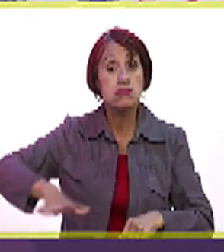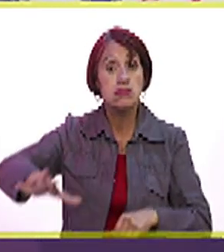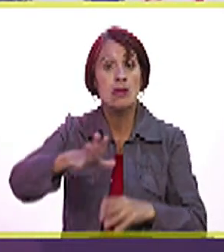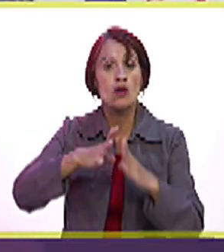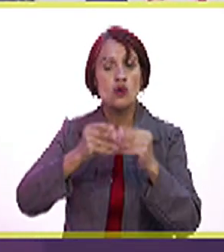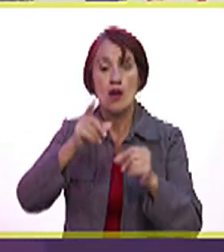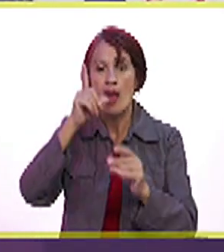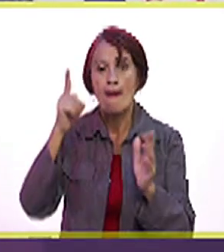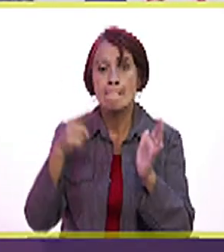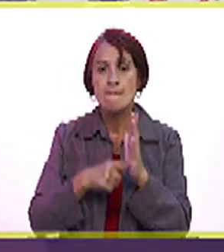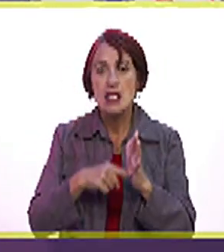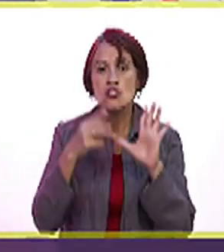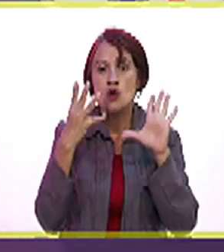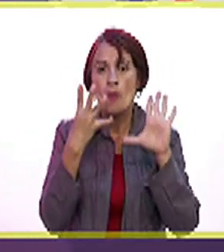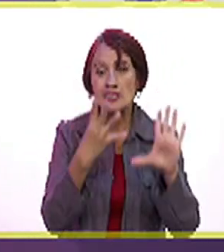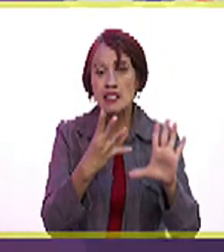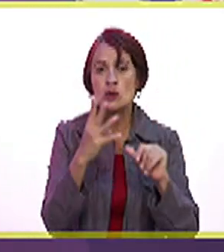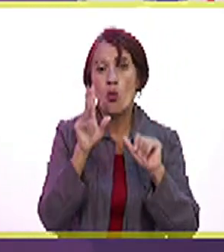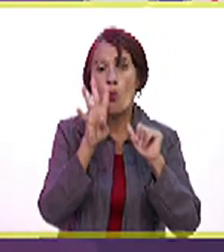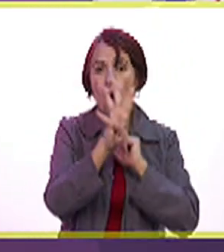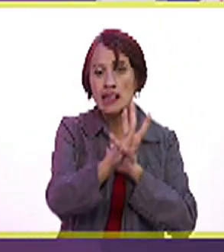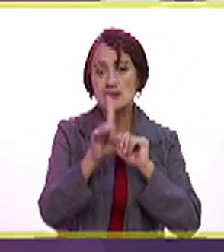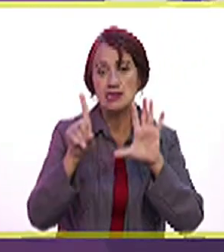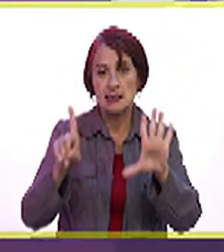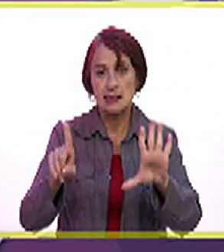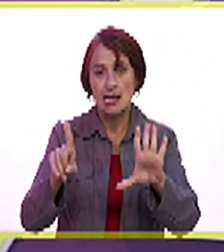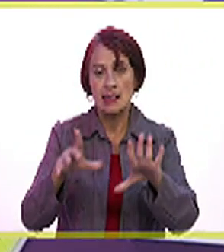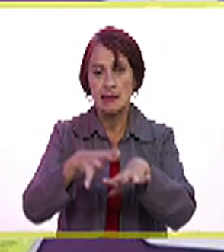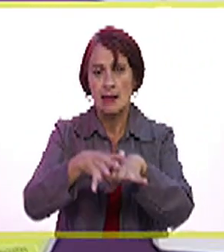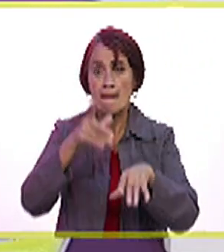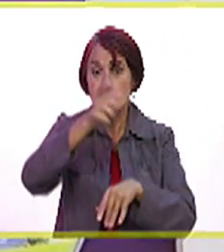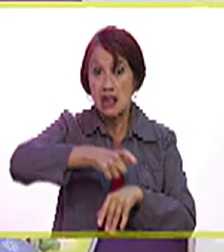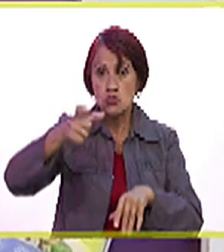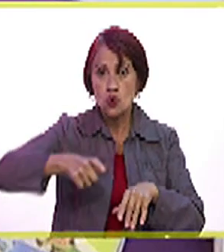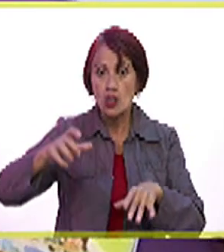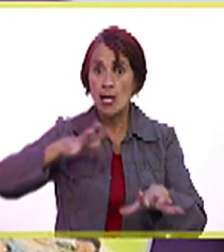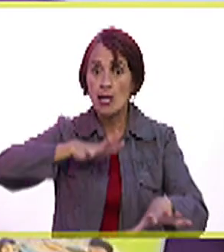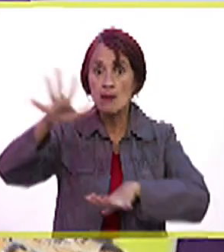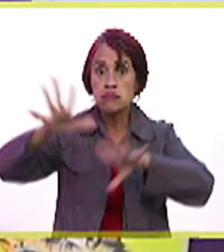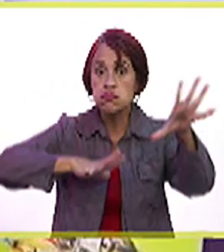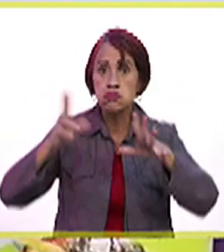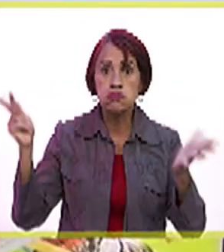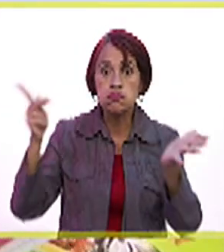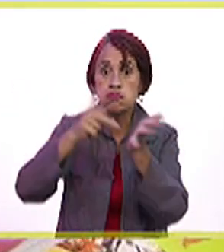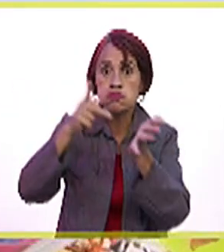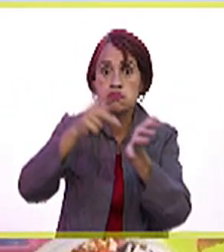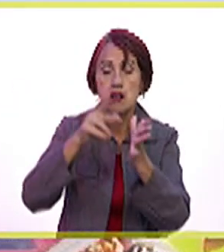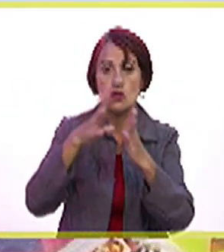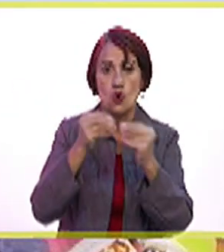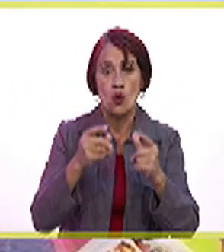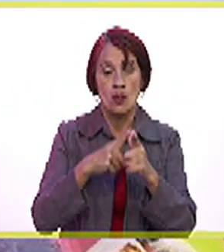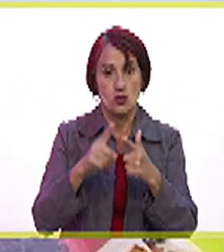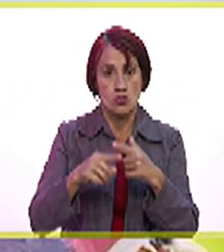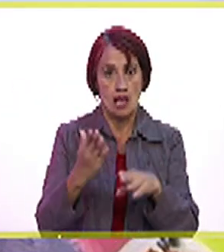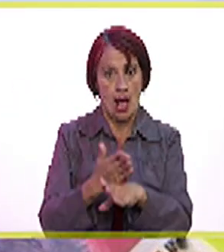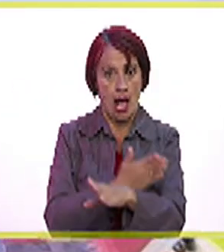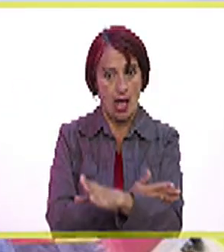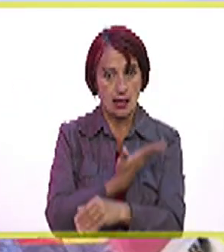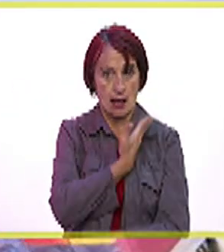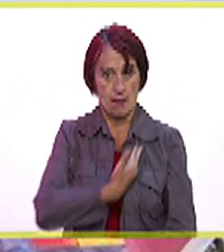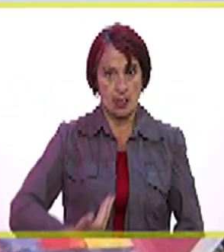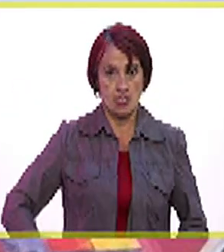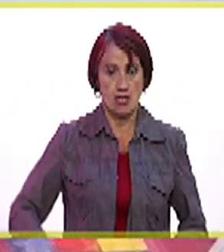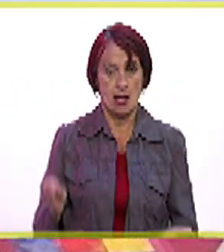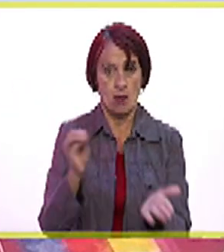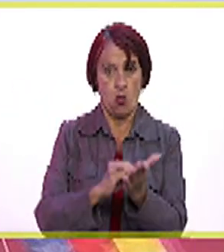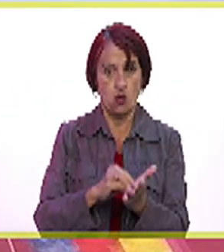el año de 1946 una cantidad de emigrantes. Eleazar López Contreras, que era el presidente de ese momento, le colocó ese